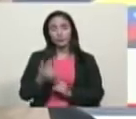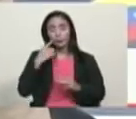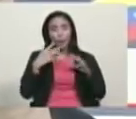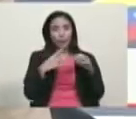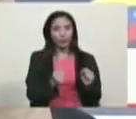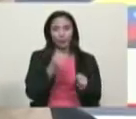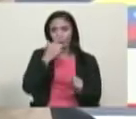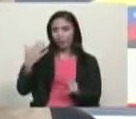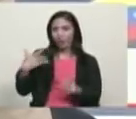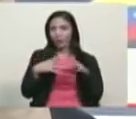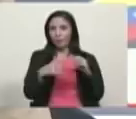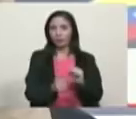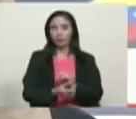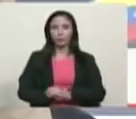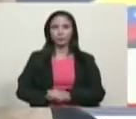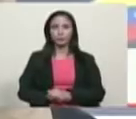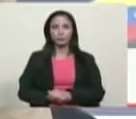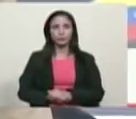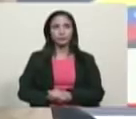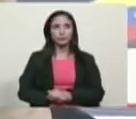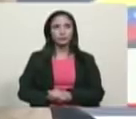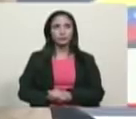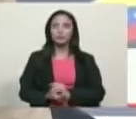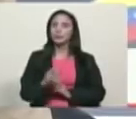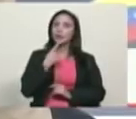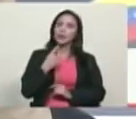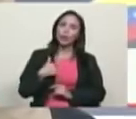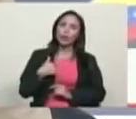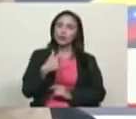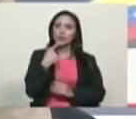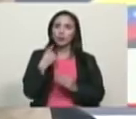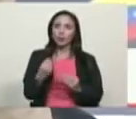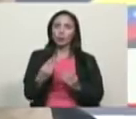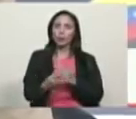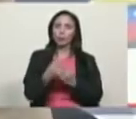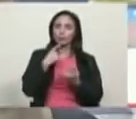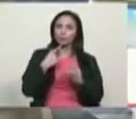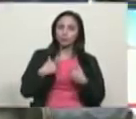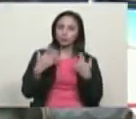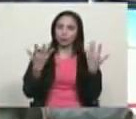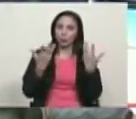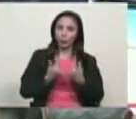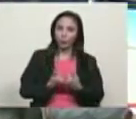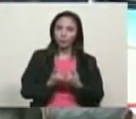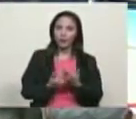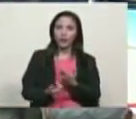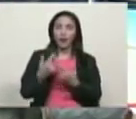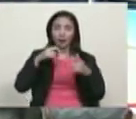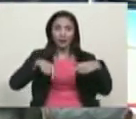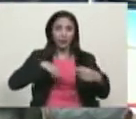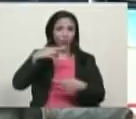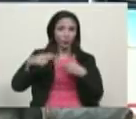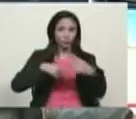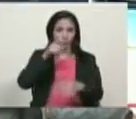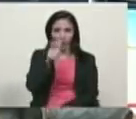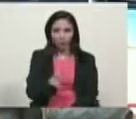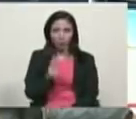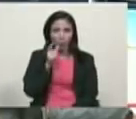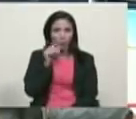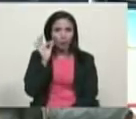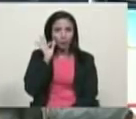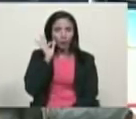aprendido. Si ustedes nos dicen, una de las grandes lecciones de nosotros, los revolucionarios venezolanos,